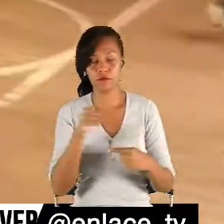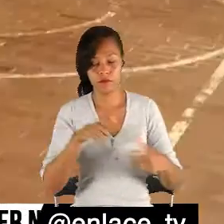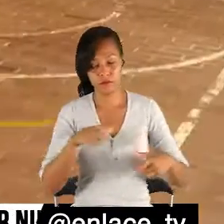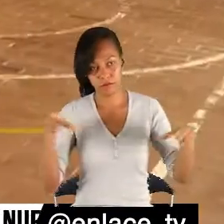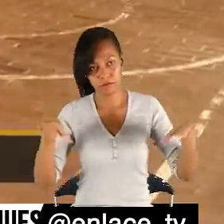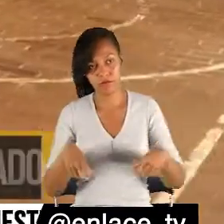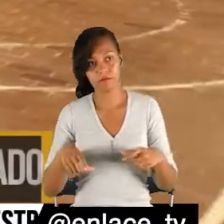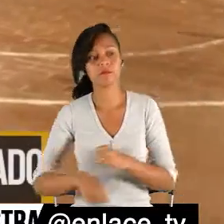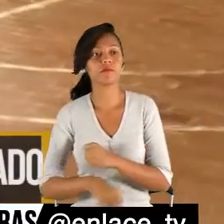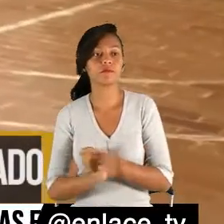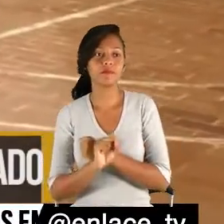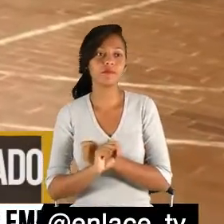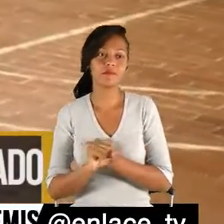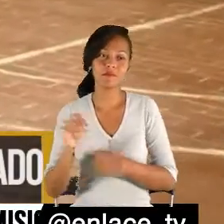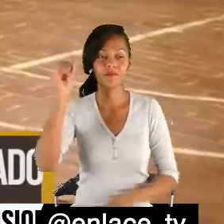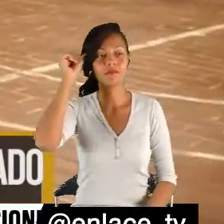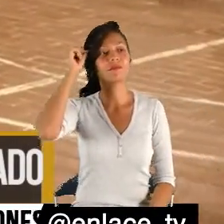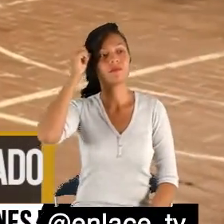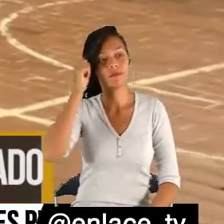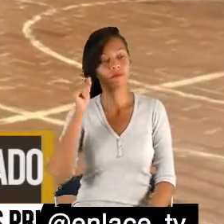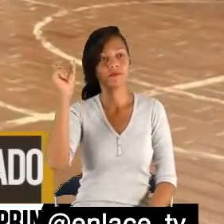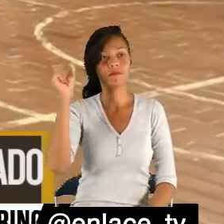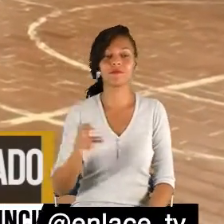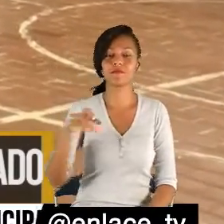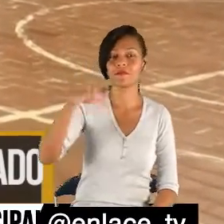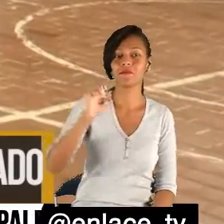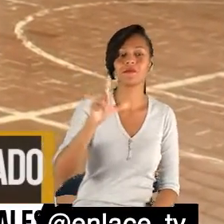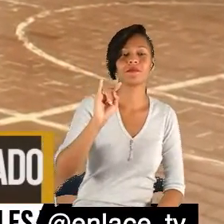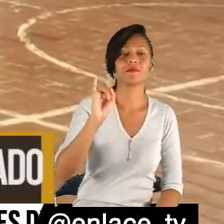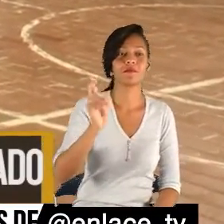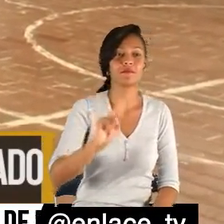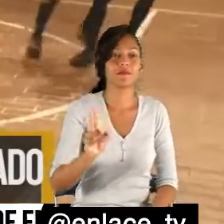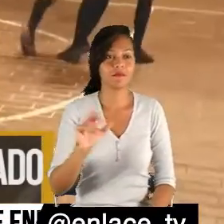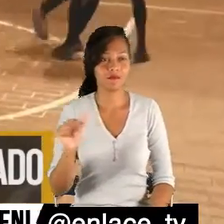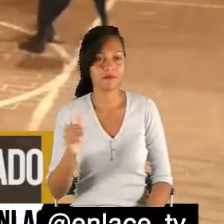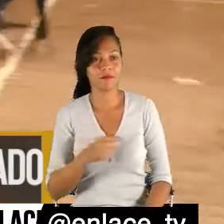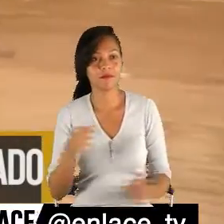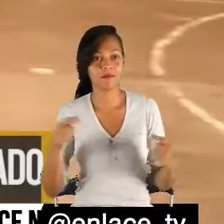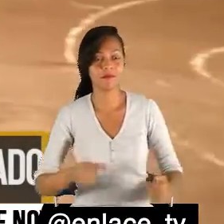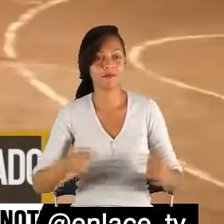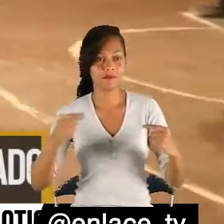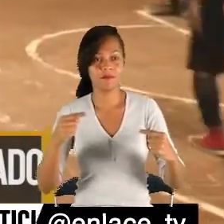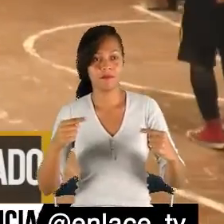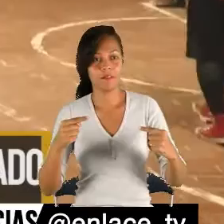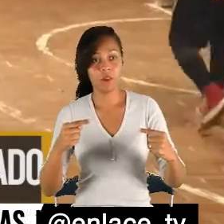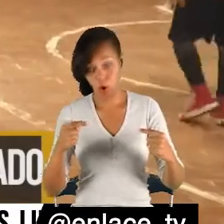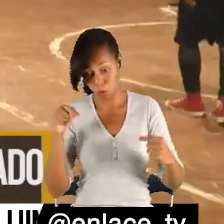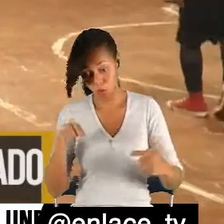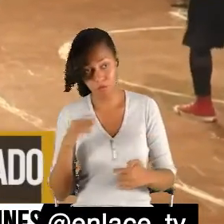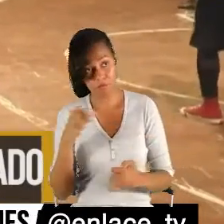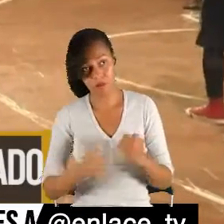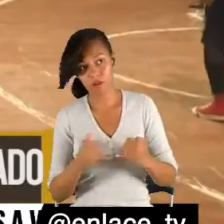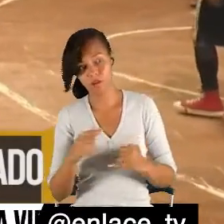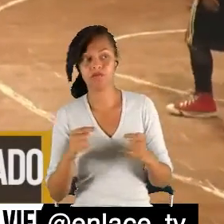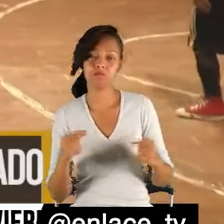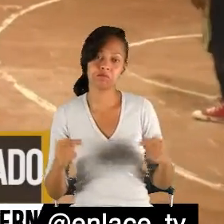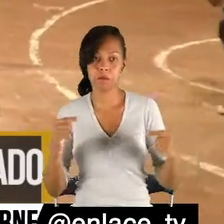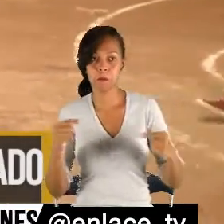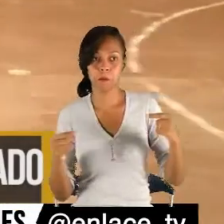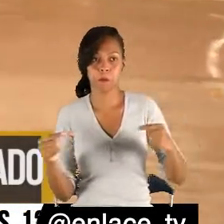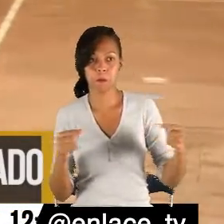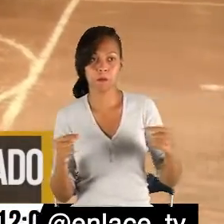homenaje a faustino santiago pelusa el encuentro entre amigos del deporte y cable on its finalizó igualado a dos tantos los